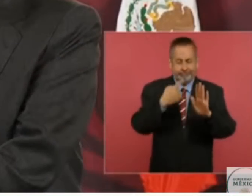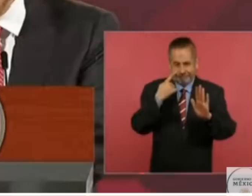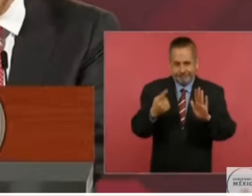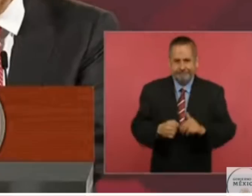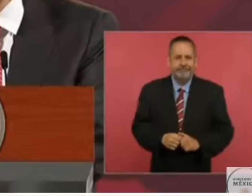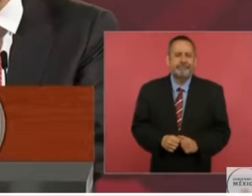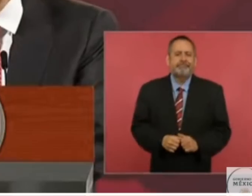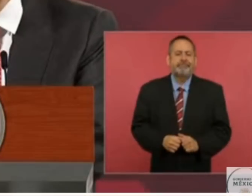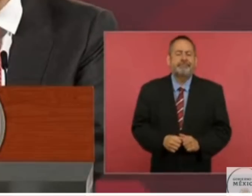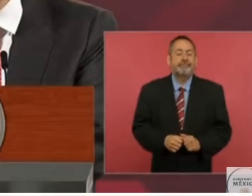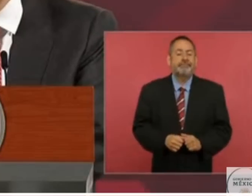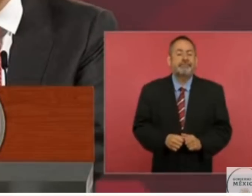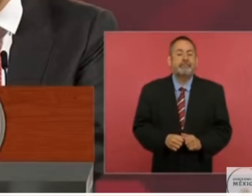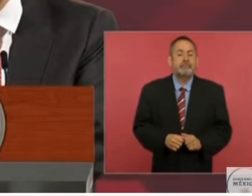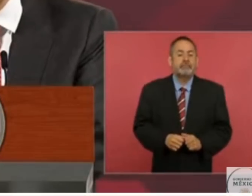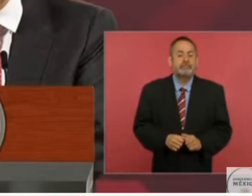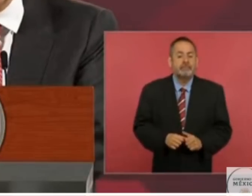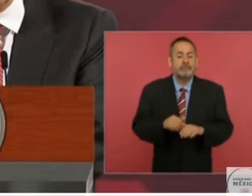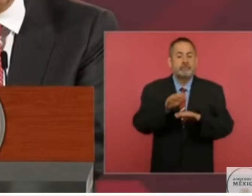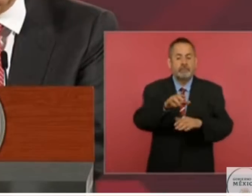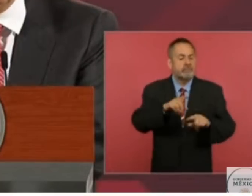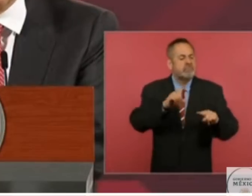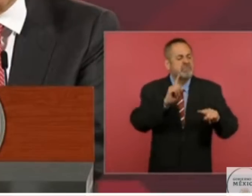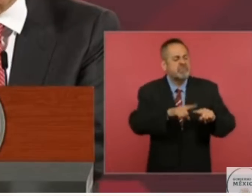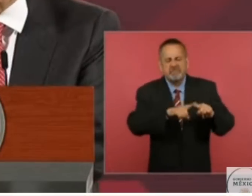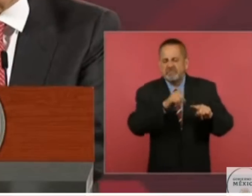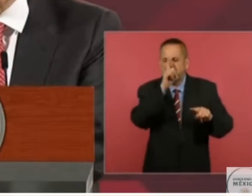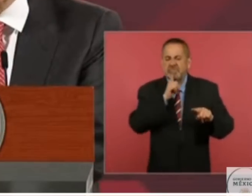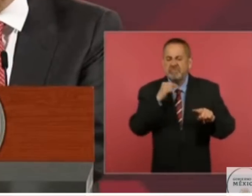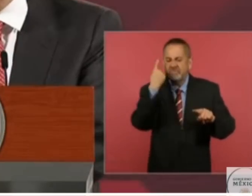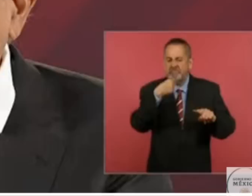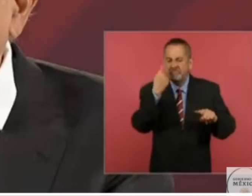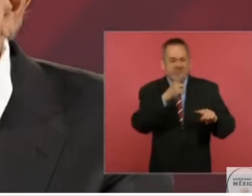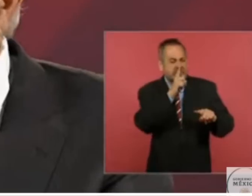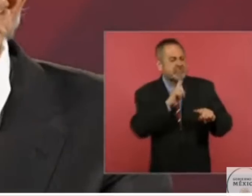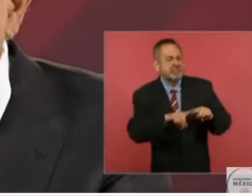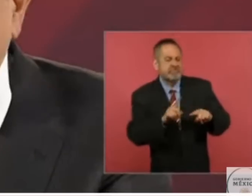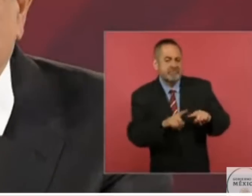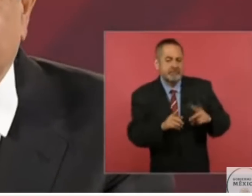Sobre el quién es quién en la mentira. Es algo que ya planteamos,